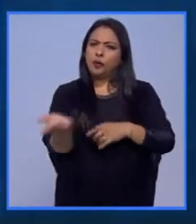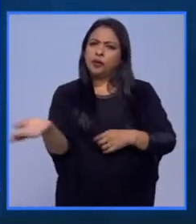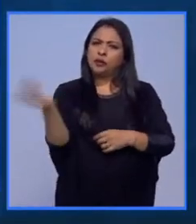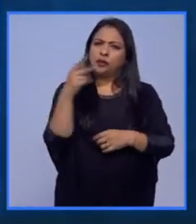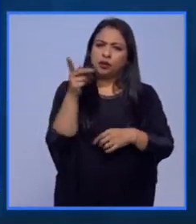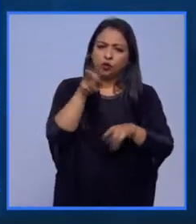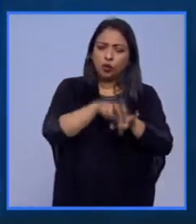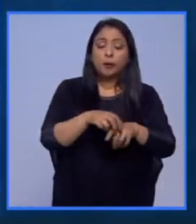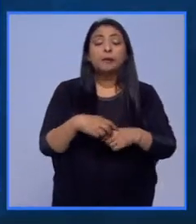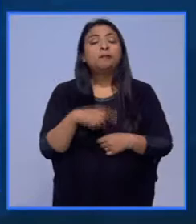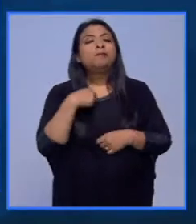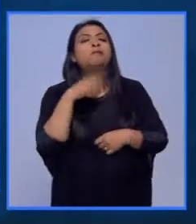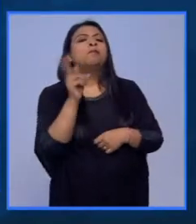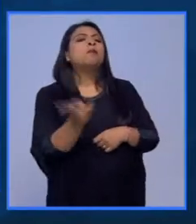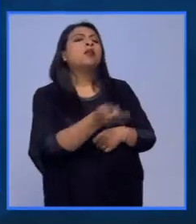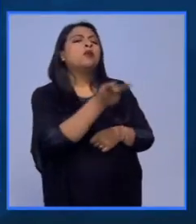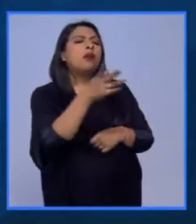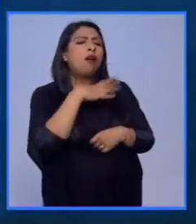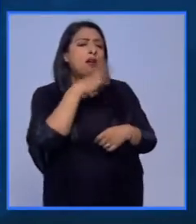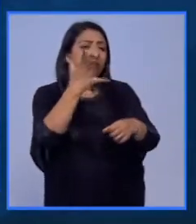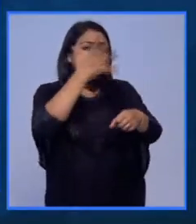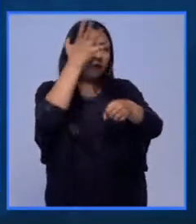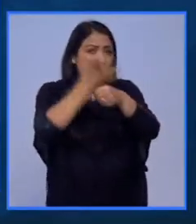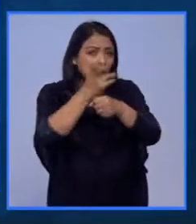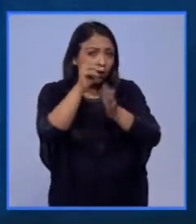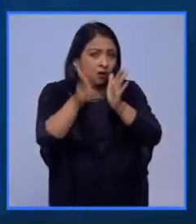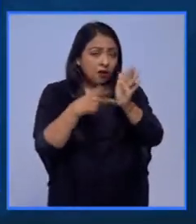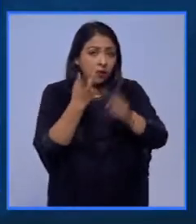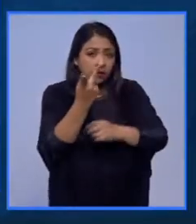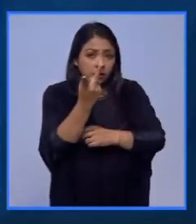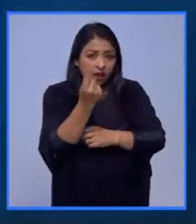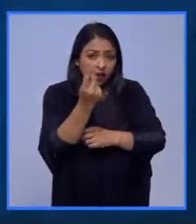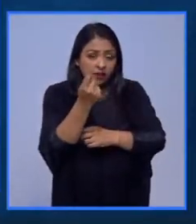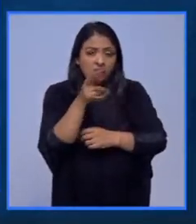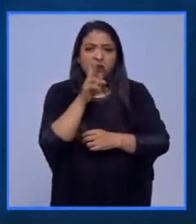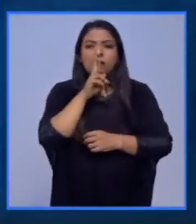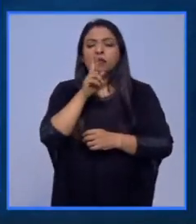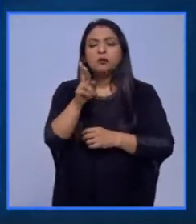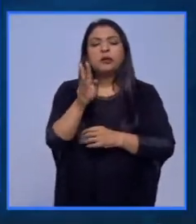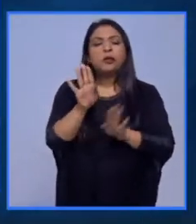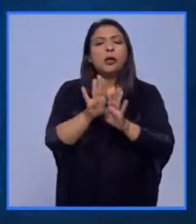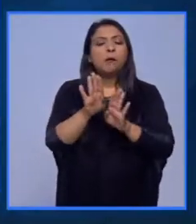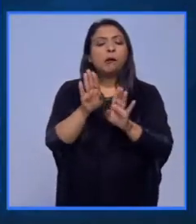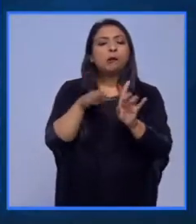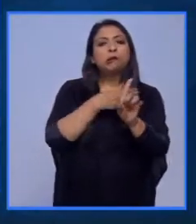Y al ser cuestionado sobre si habrá una quinta temporada en la televisión, respondió cortante.